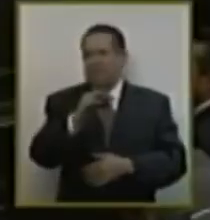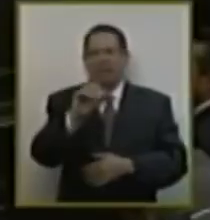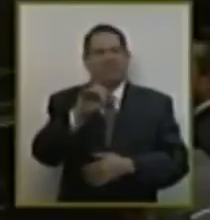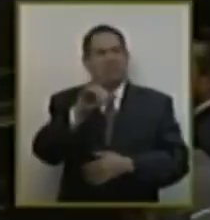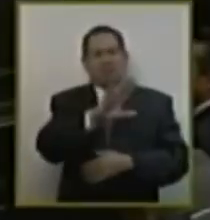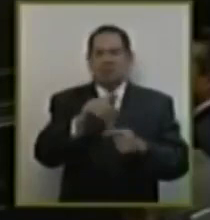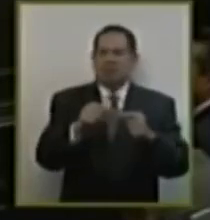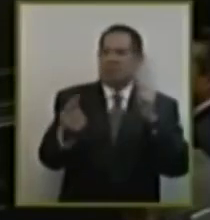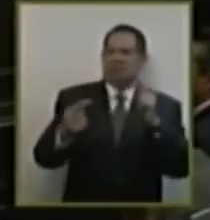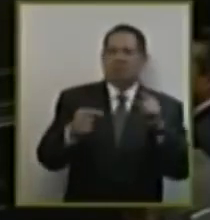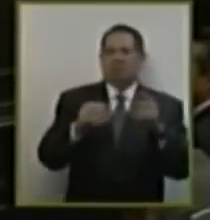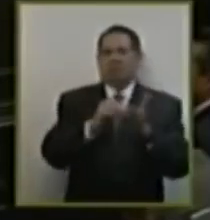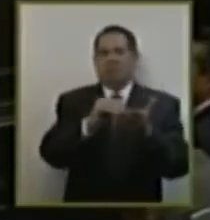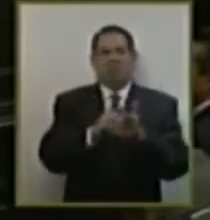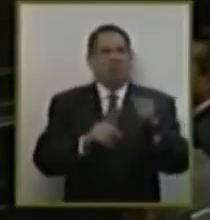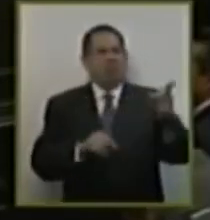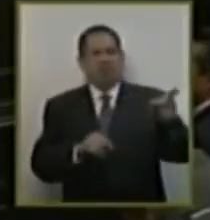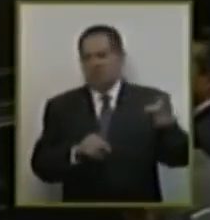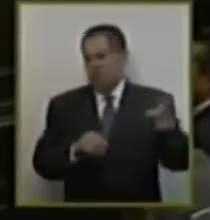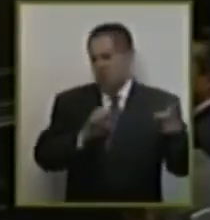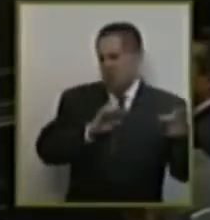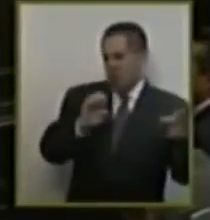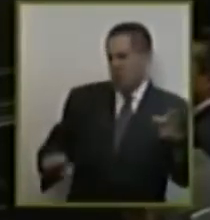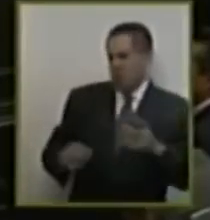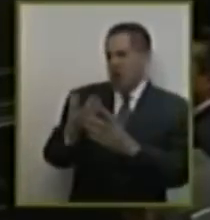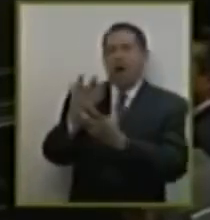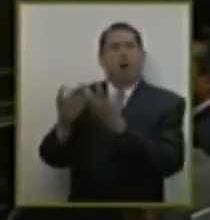enemigo insignia, los inmigrantes.